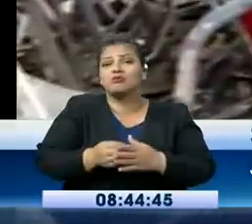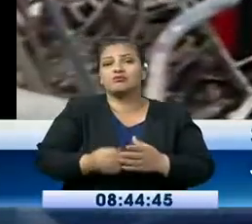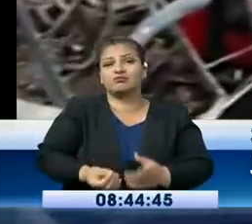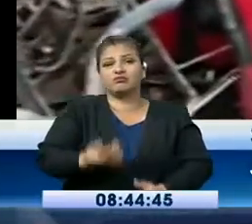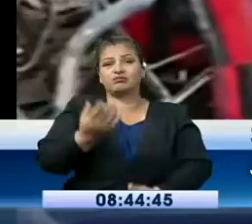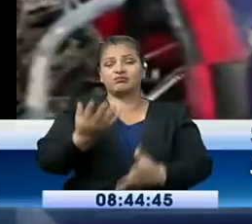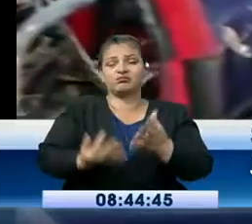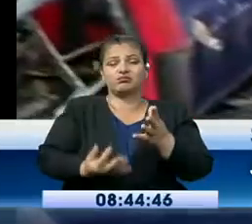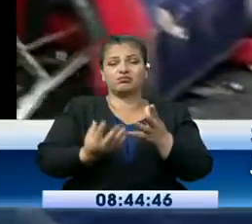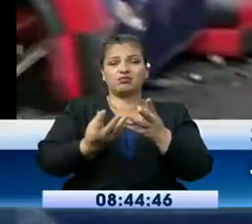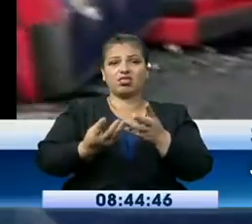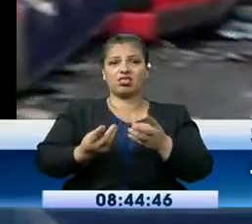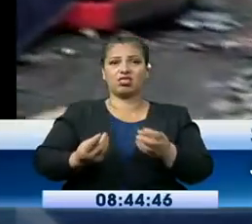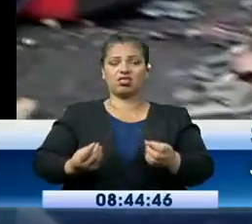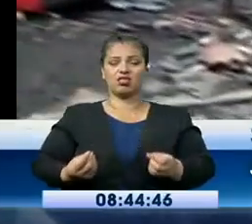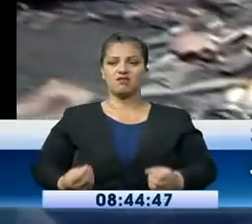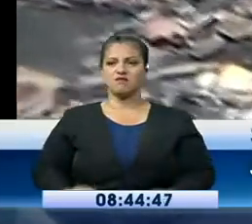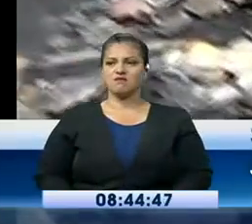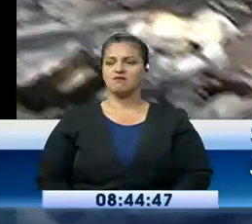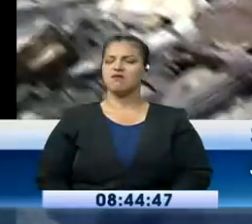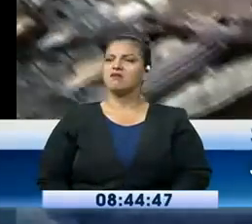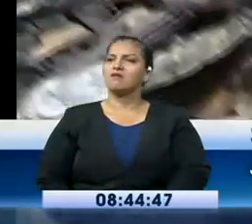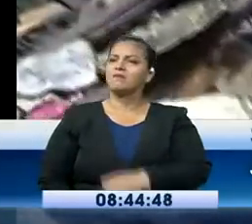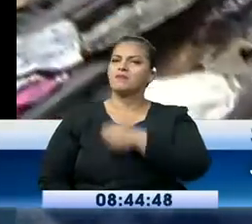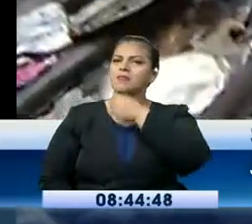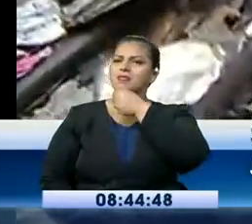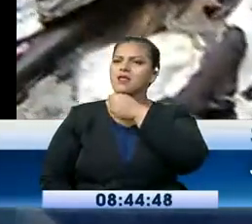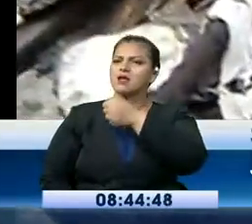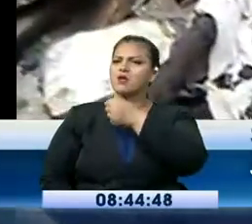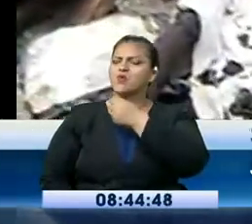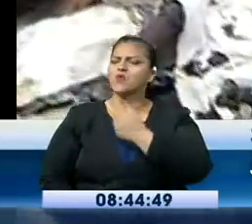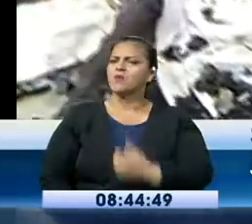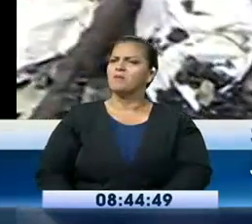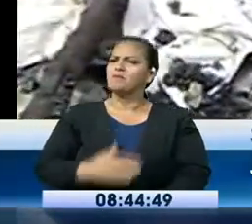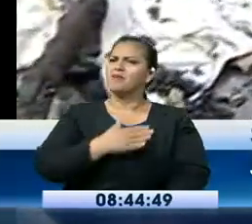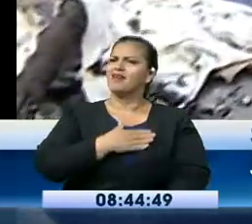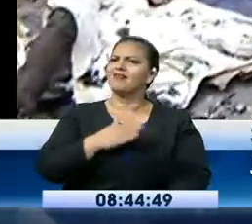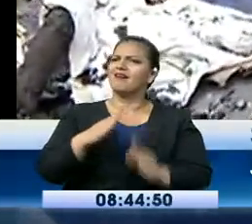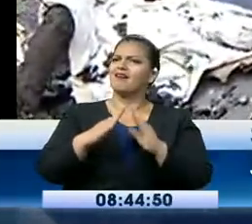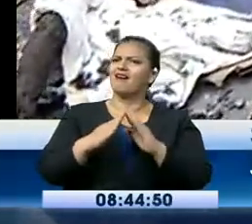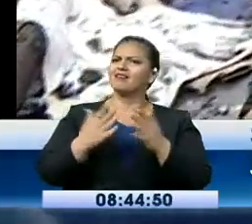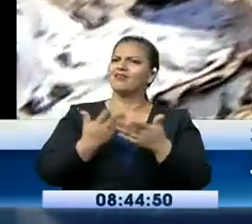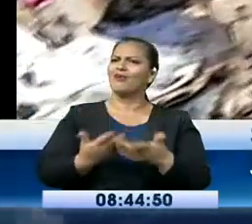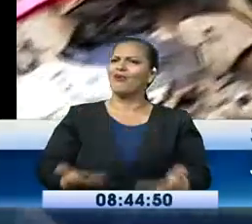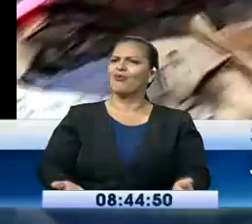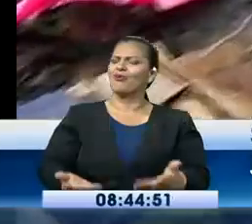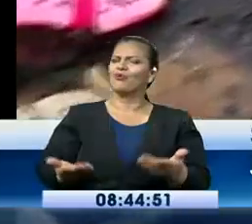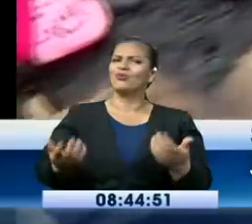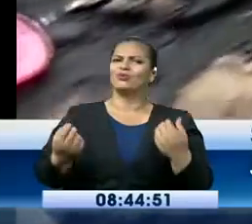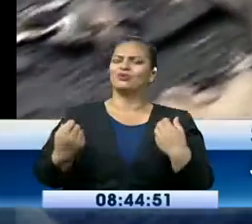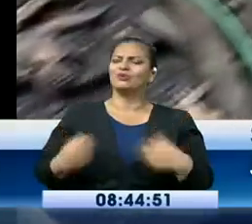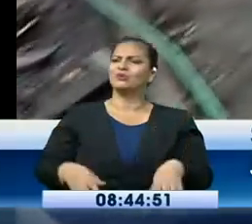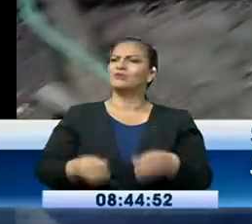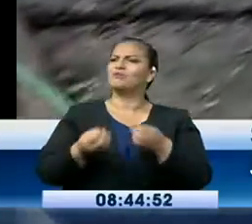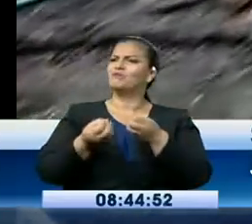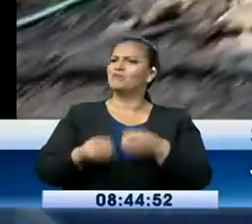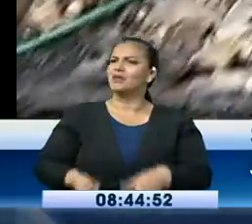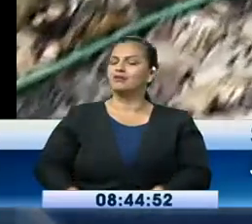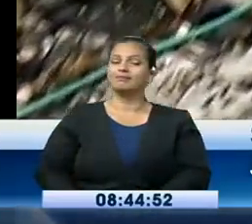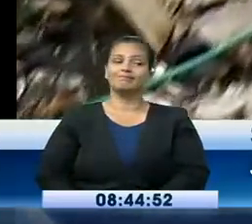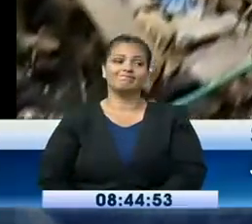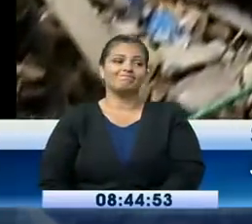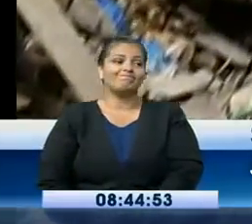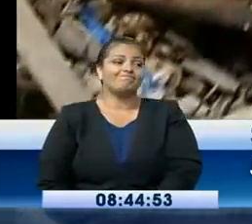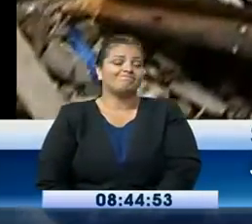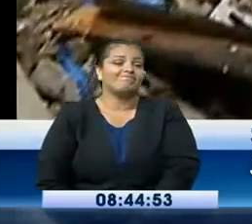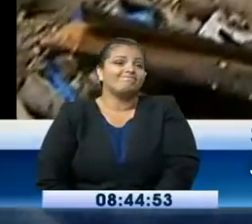casa y sin el negocio que pretendían ustedes impulsar así esto quedamos sin nada éste lamentablemente